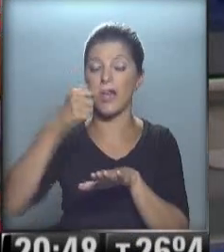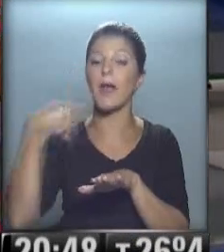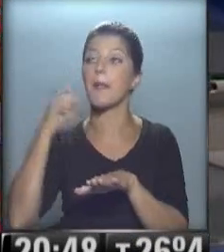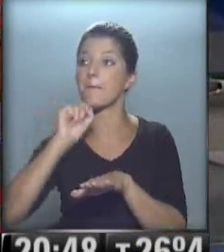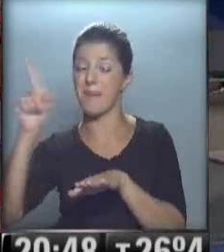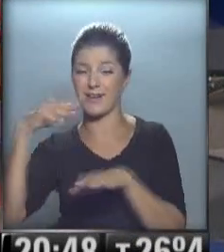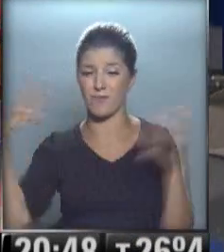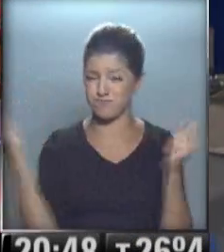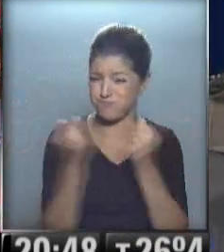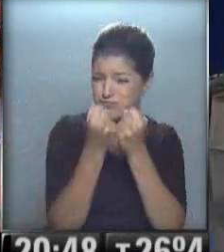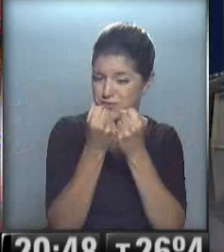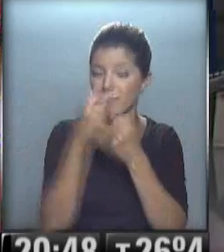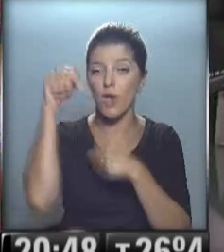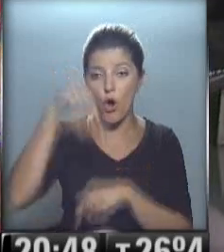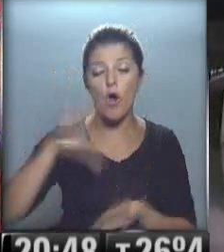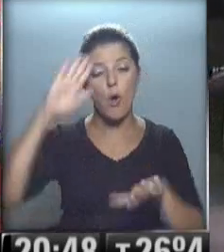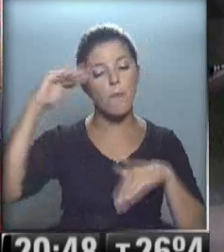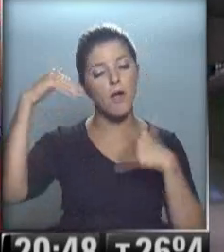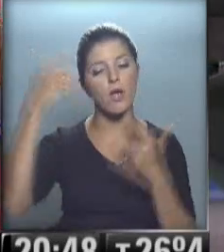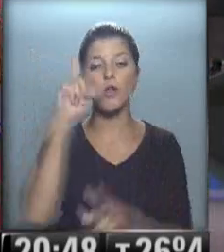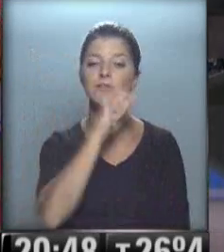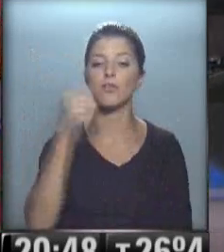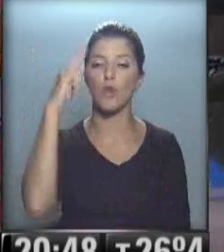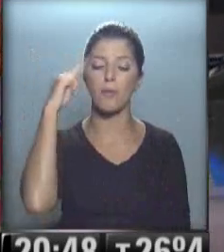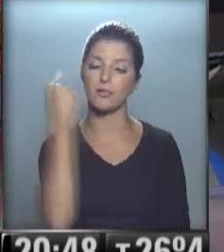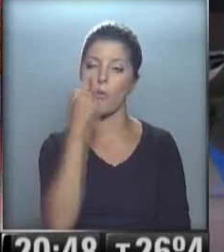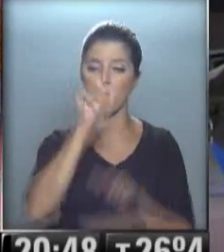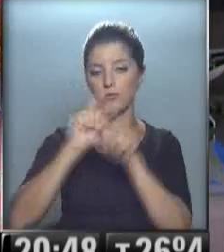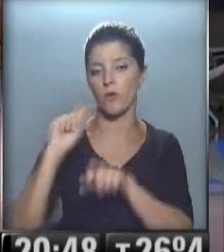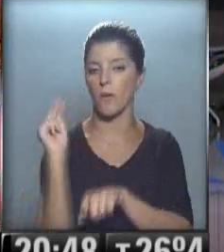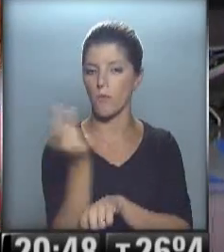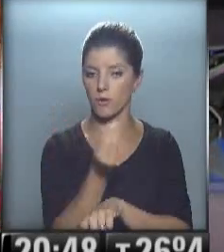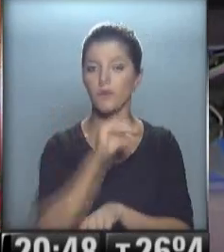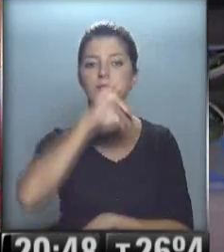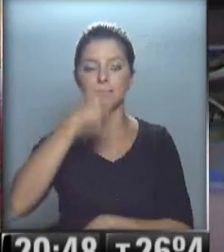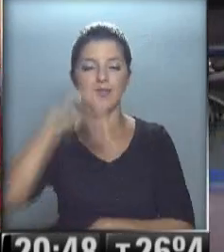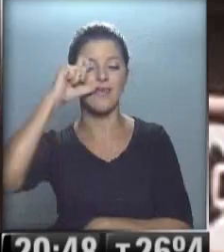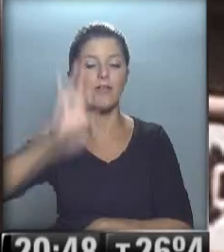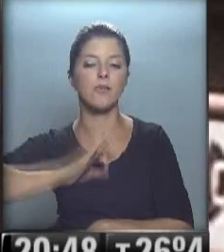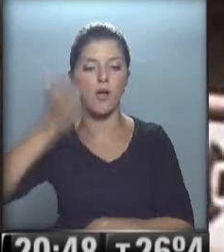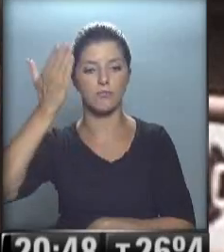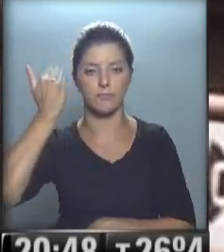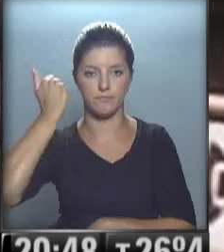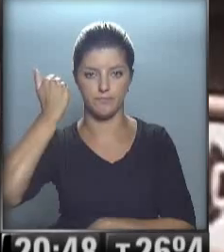fueron recordadas las 191 víctimas. Sí, ya 11 años del trágico 11M.